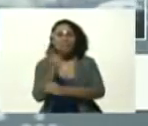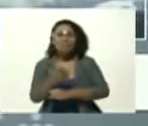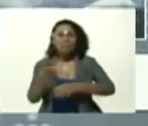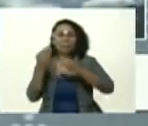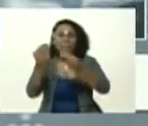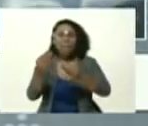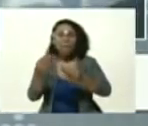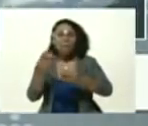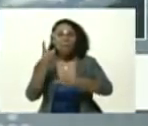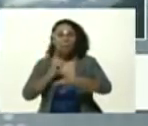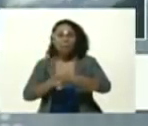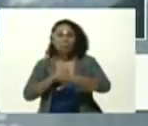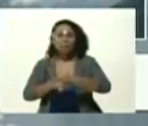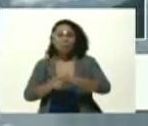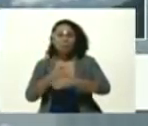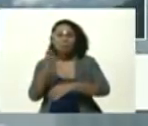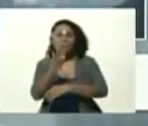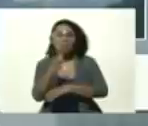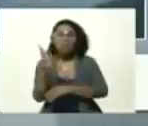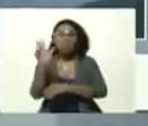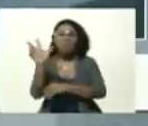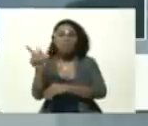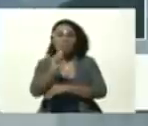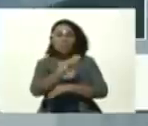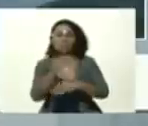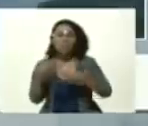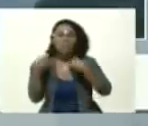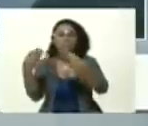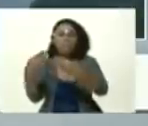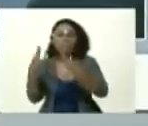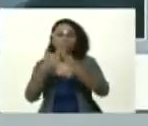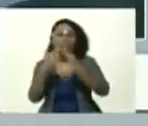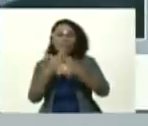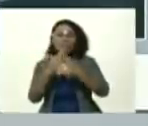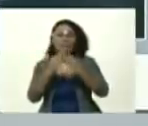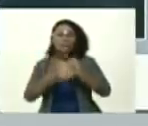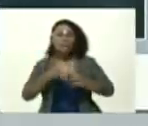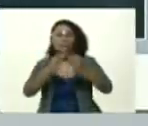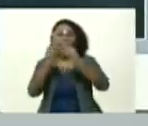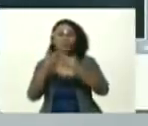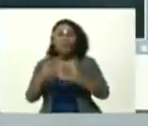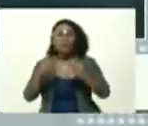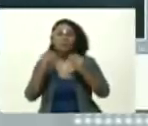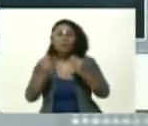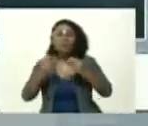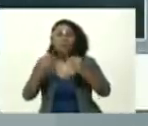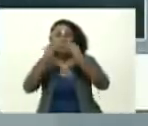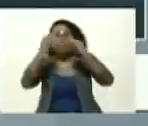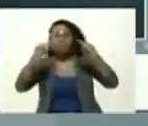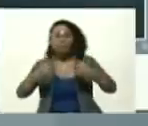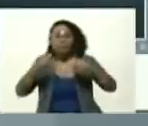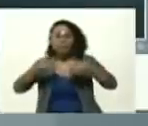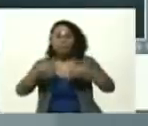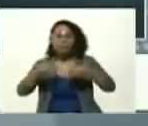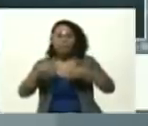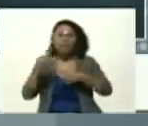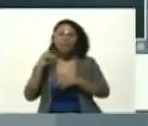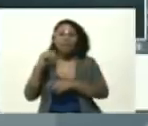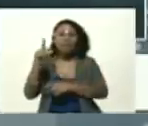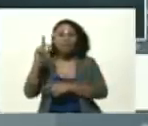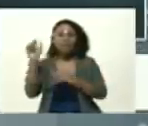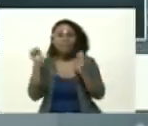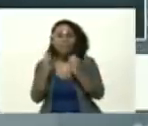no mayor a 3 meses. Igualmente, activamos el refugio acá en Tovar con capacidad